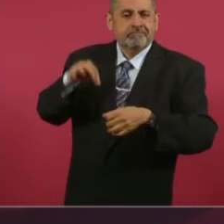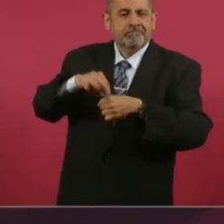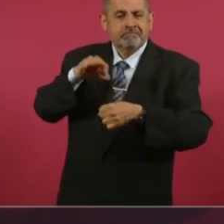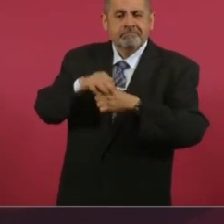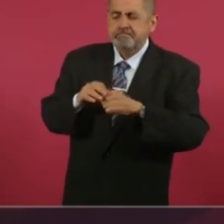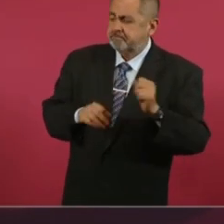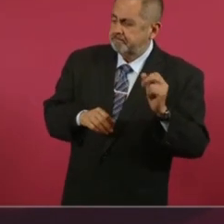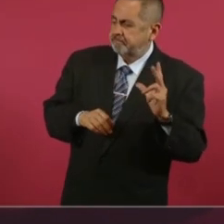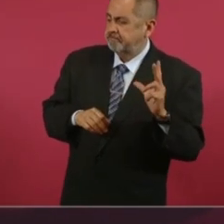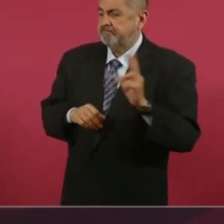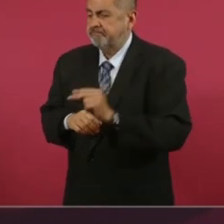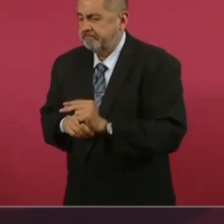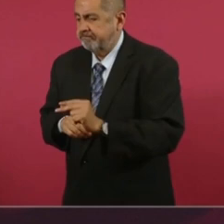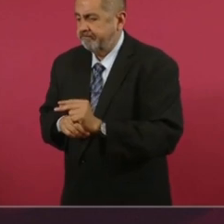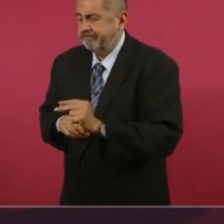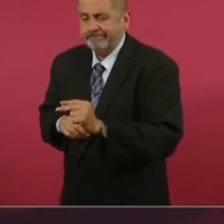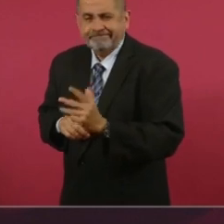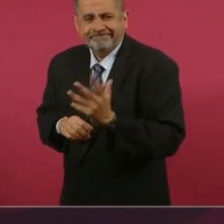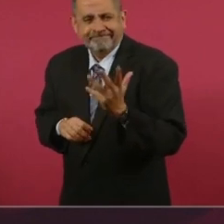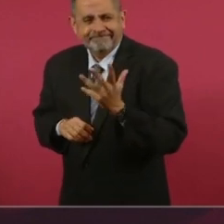No es posible.